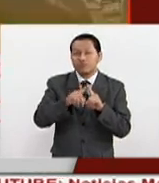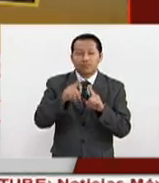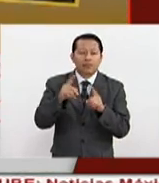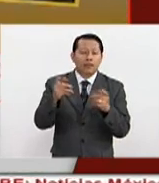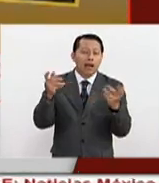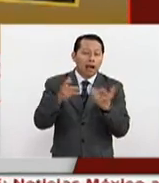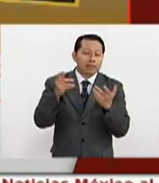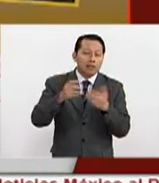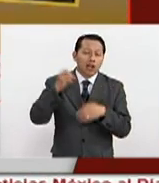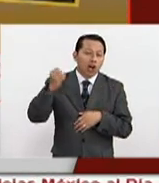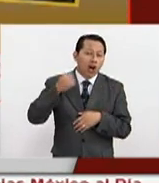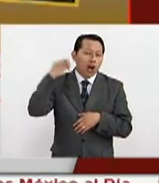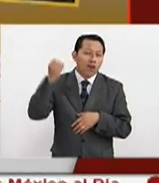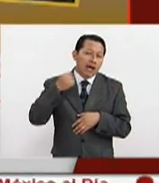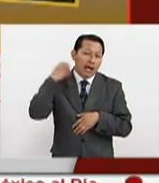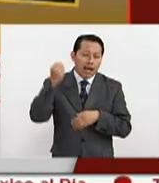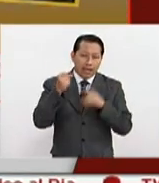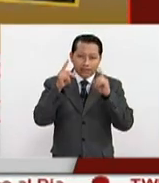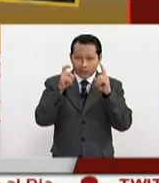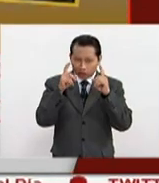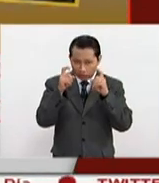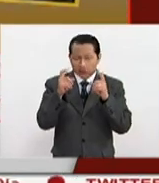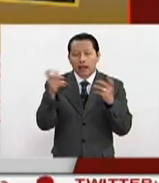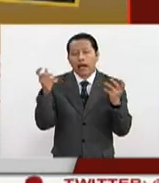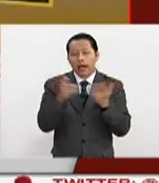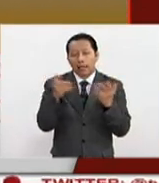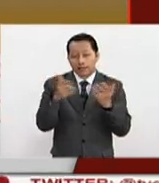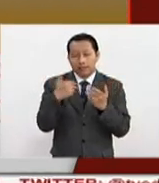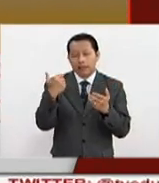de conferencias fotográficas que se va a llevar a cabo